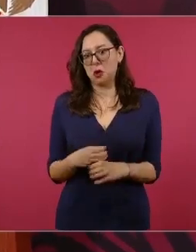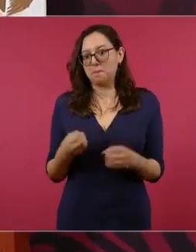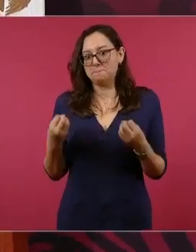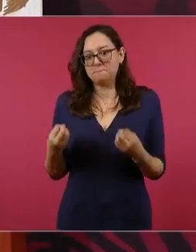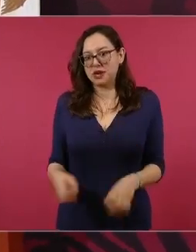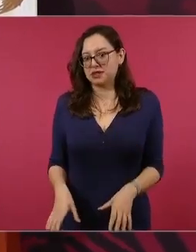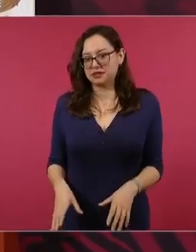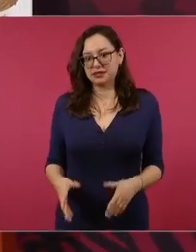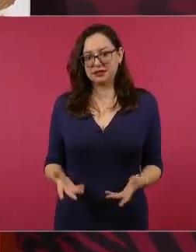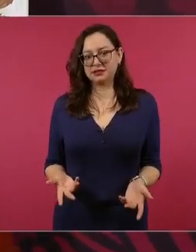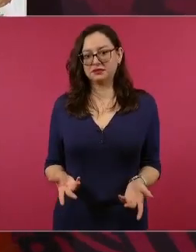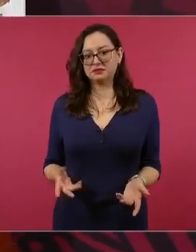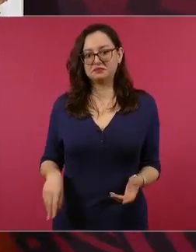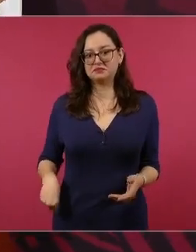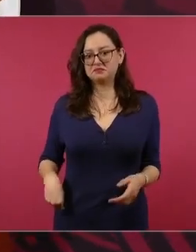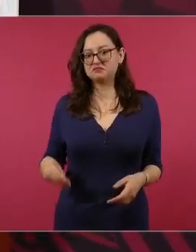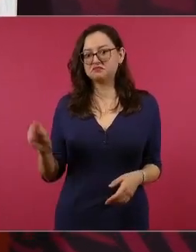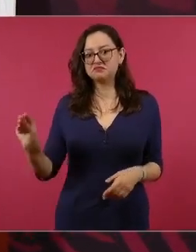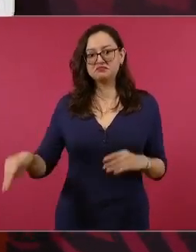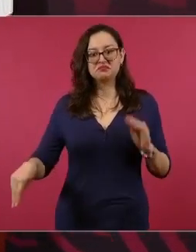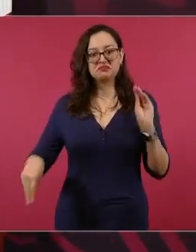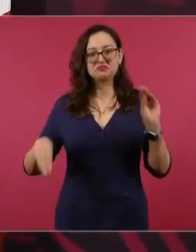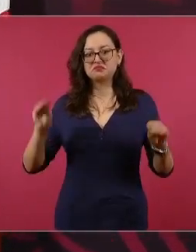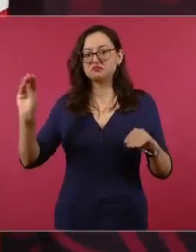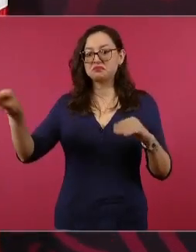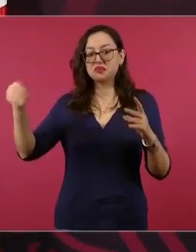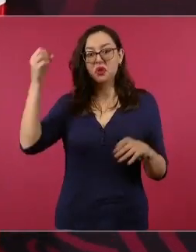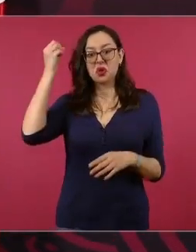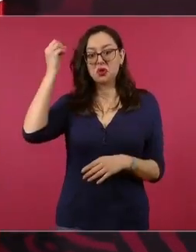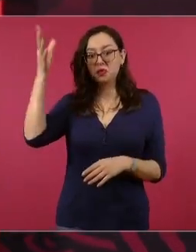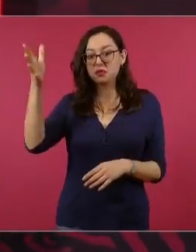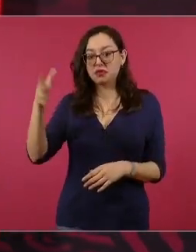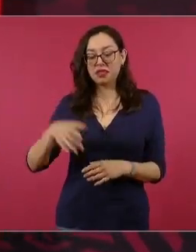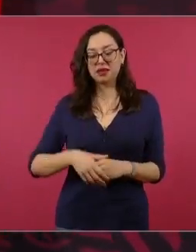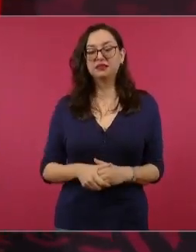dejamos cosas en la ropa